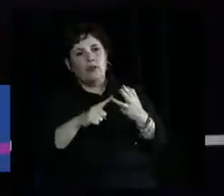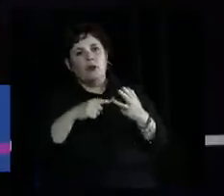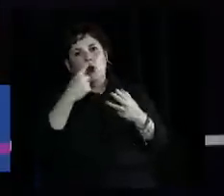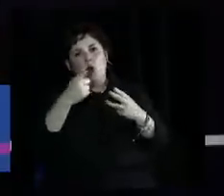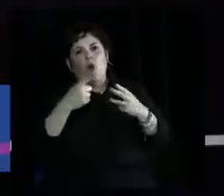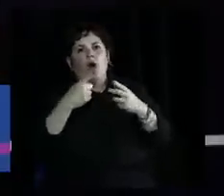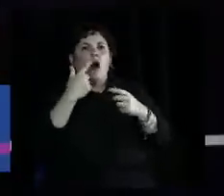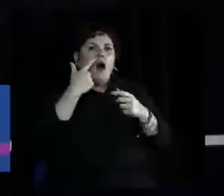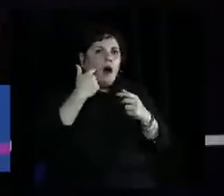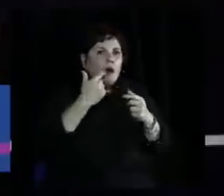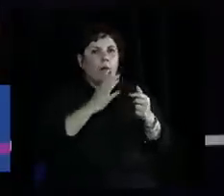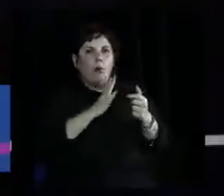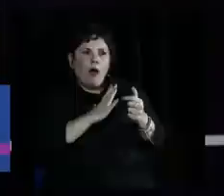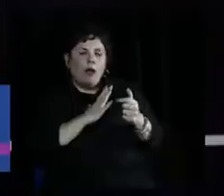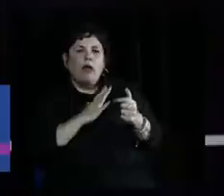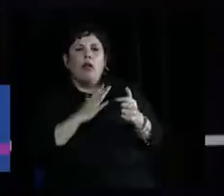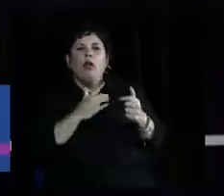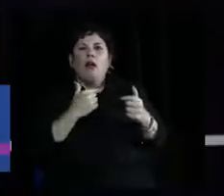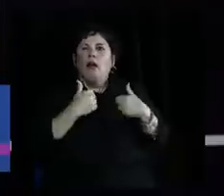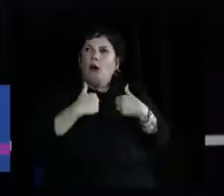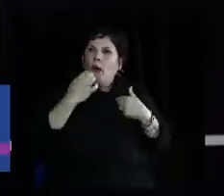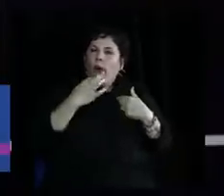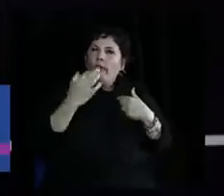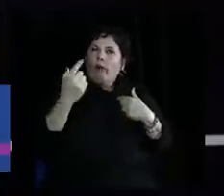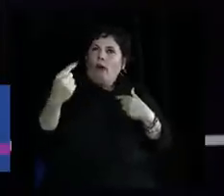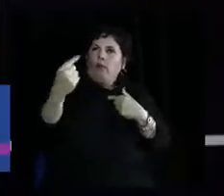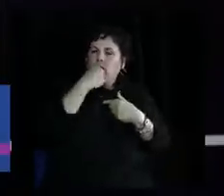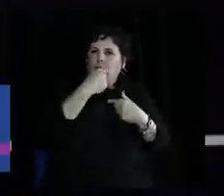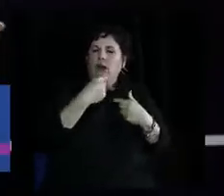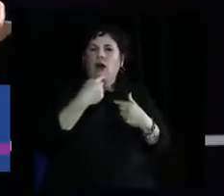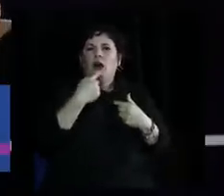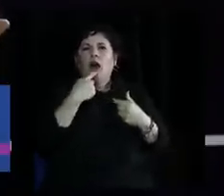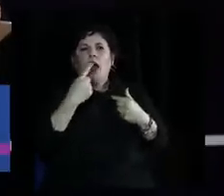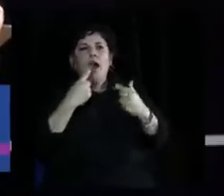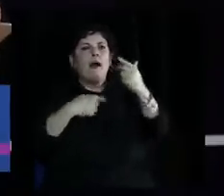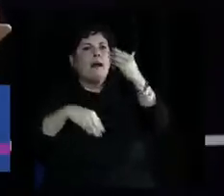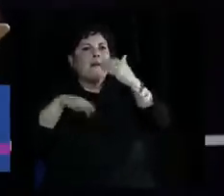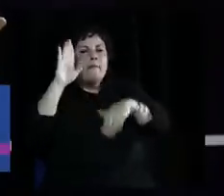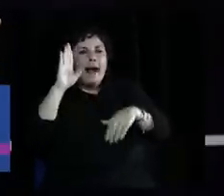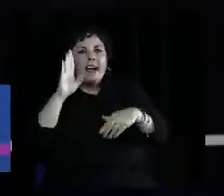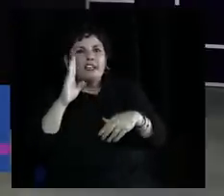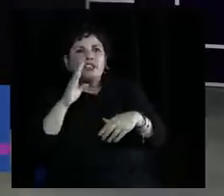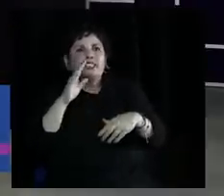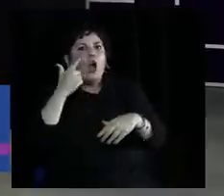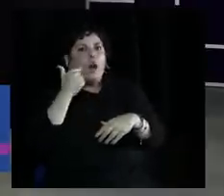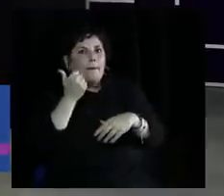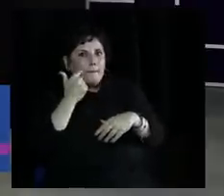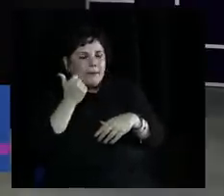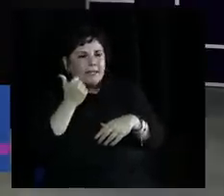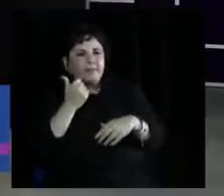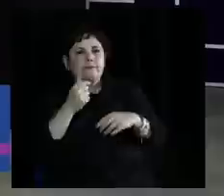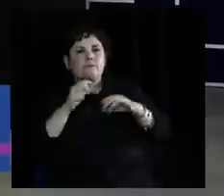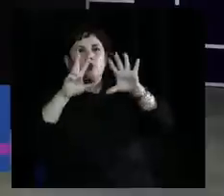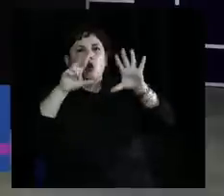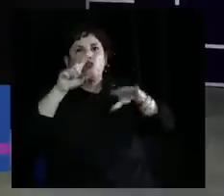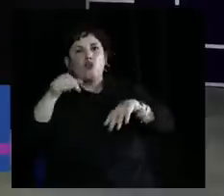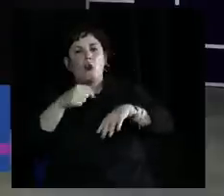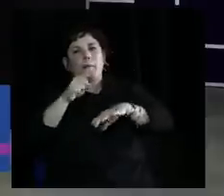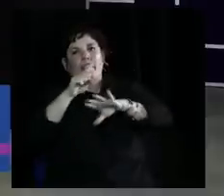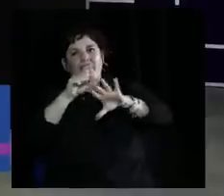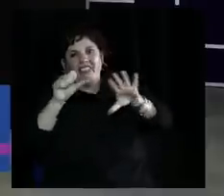por sexo de las personas que recibieron ese ataque y vemos que la mayoría son hombres, hay un